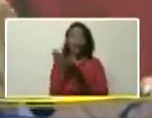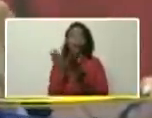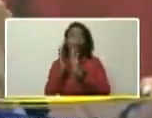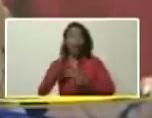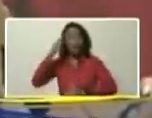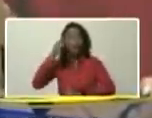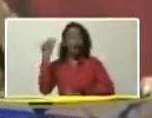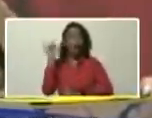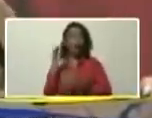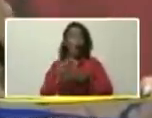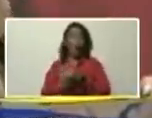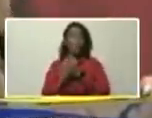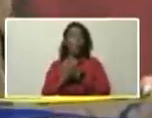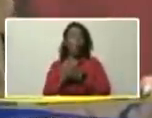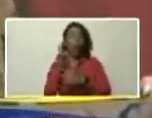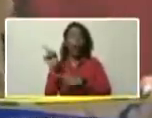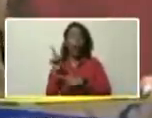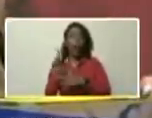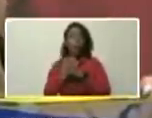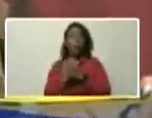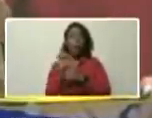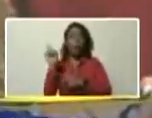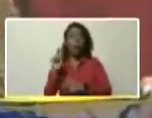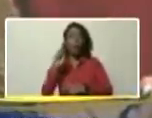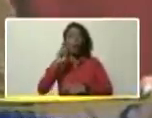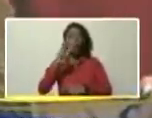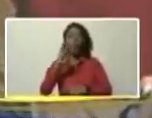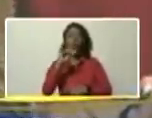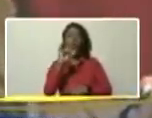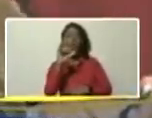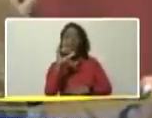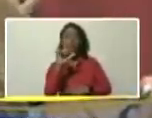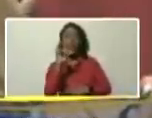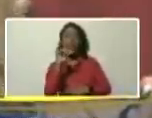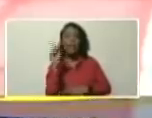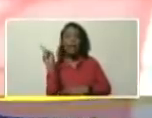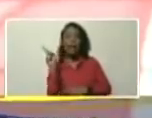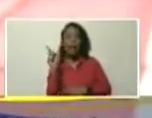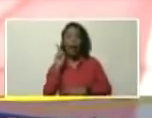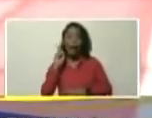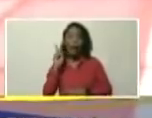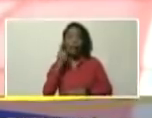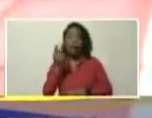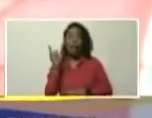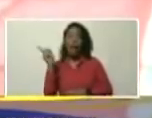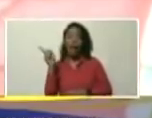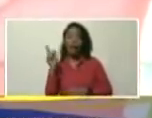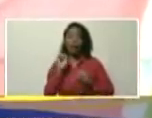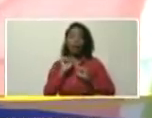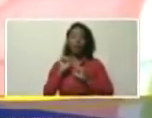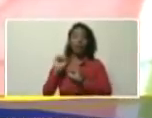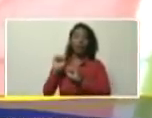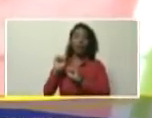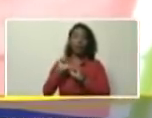un compañero que se llamaba Willy. Y Willy decía que él levitaba,